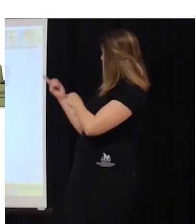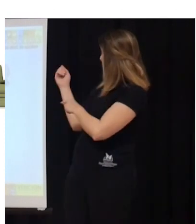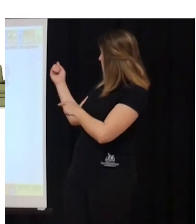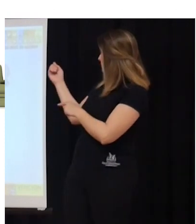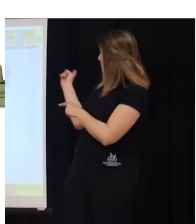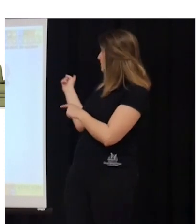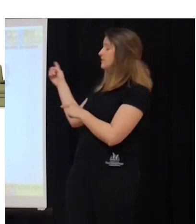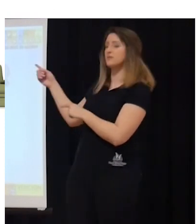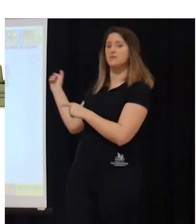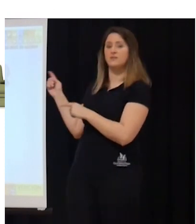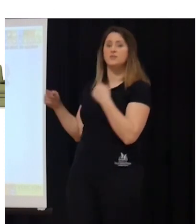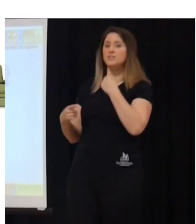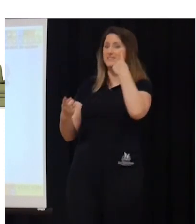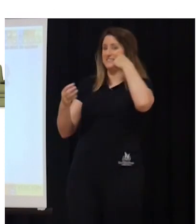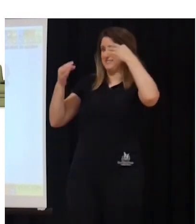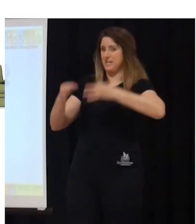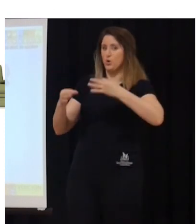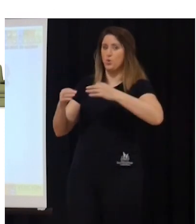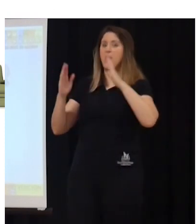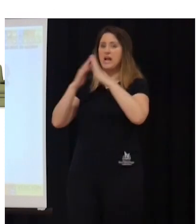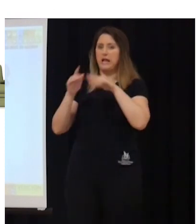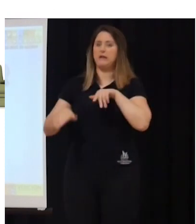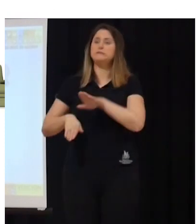que les aseguro que antes de salir de casa se movía,